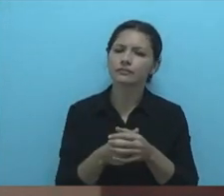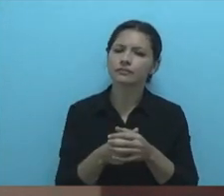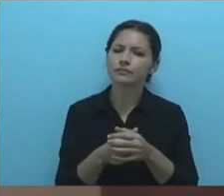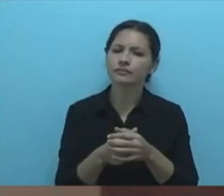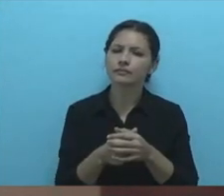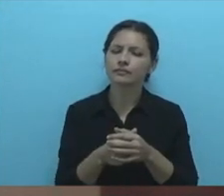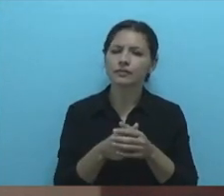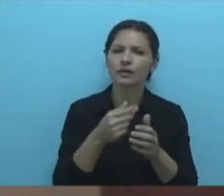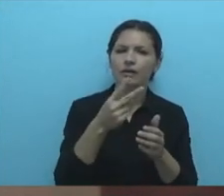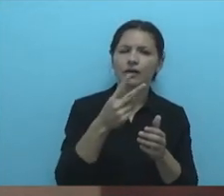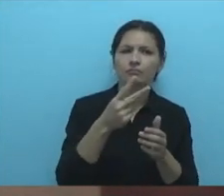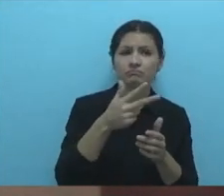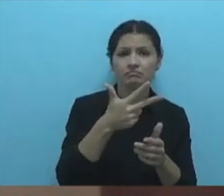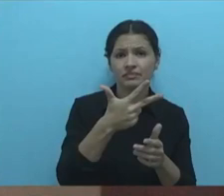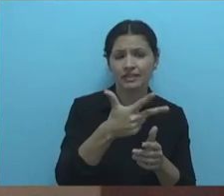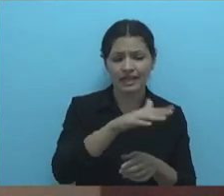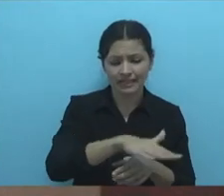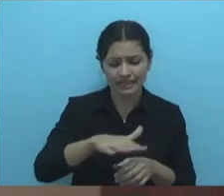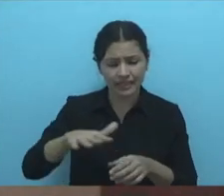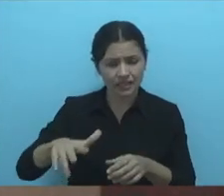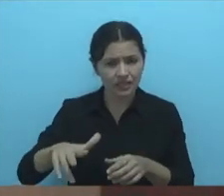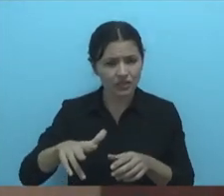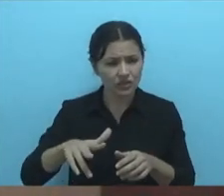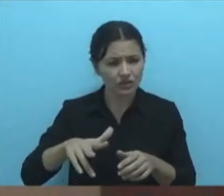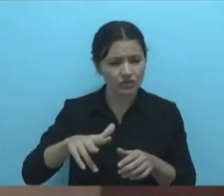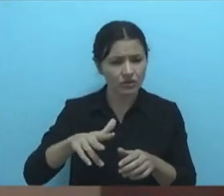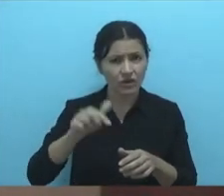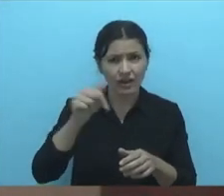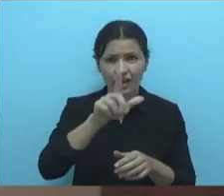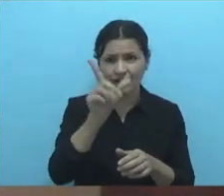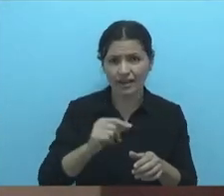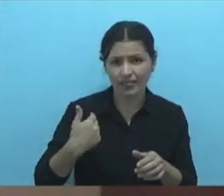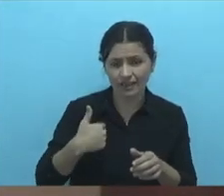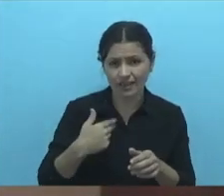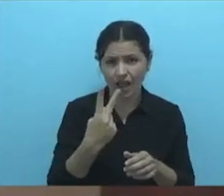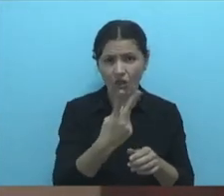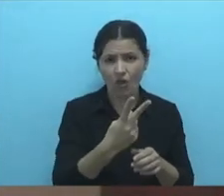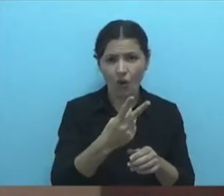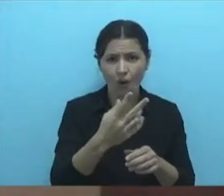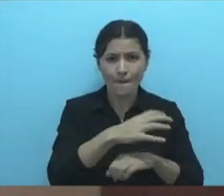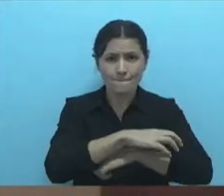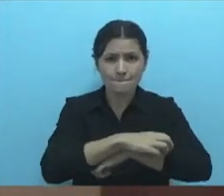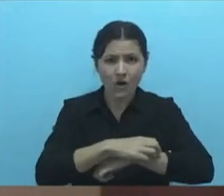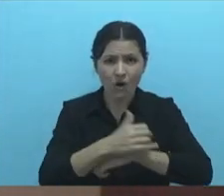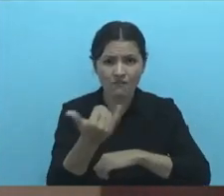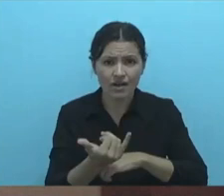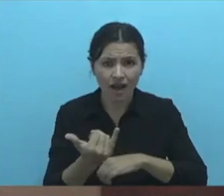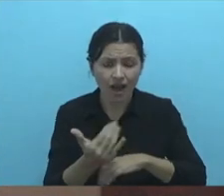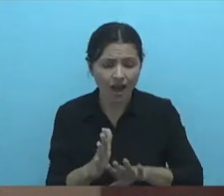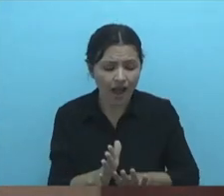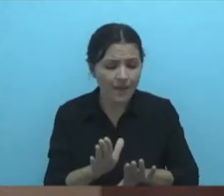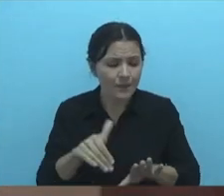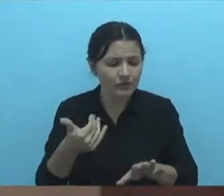dos de cada tres pibes en Argentina son pobres entonces me parece que hay una deuda social política fundamentalmente